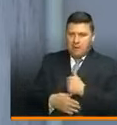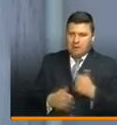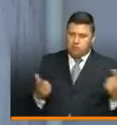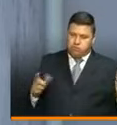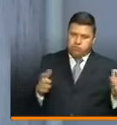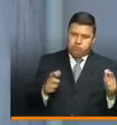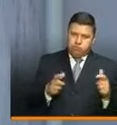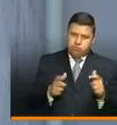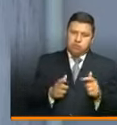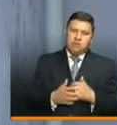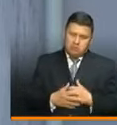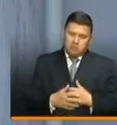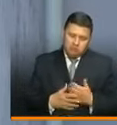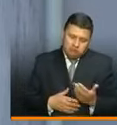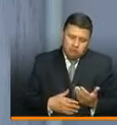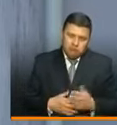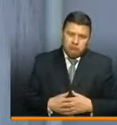al máximo